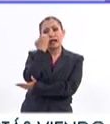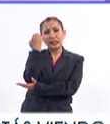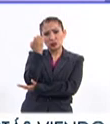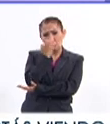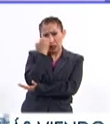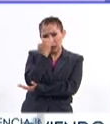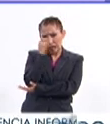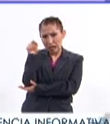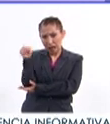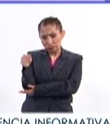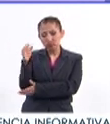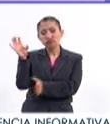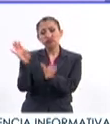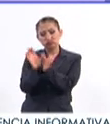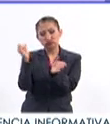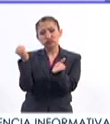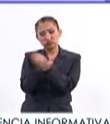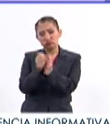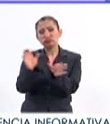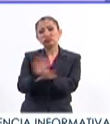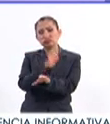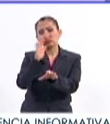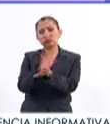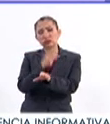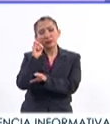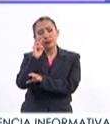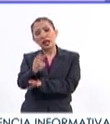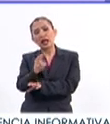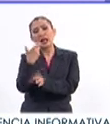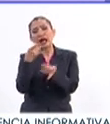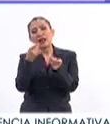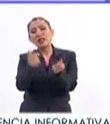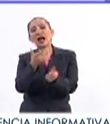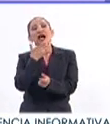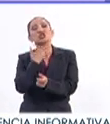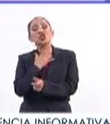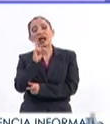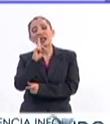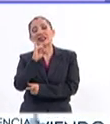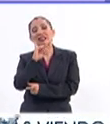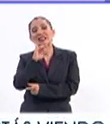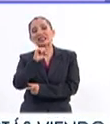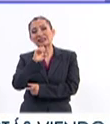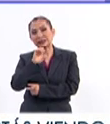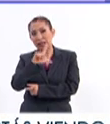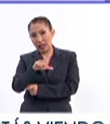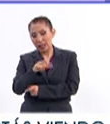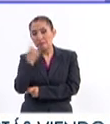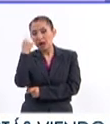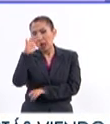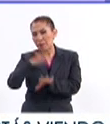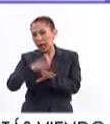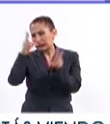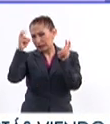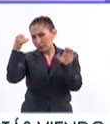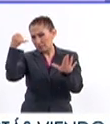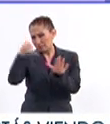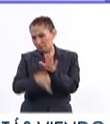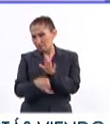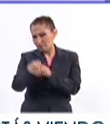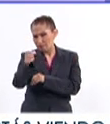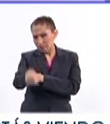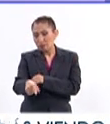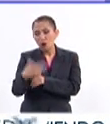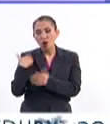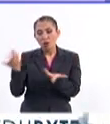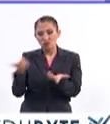institución educativa acreditada para evaluar la calidad de la gasolina y el diésel, los combustibles. Para ahondar más sobre este